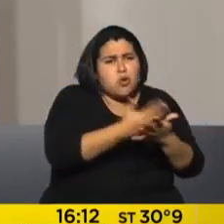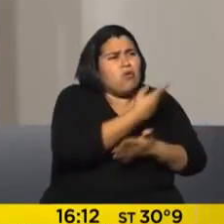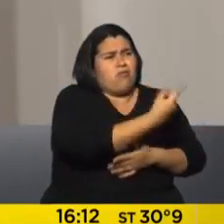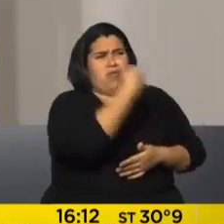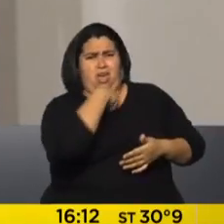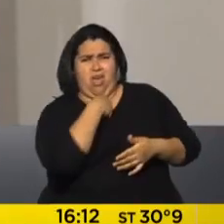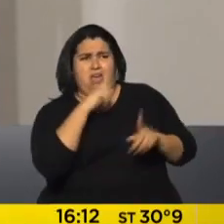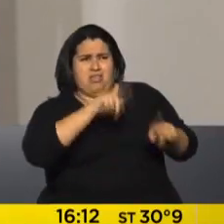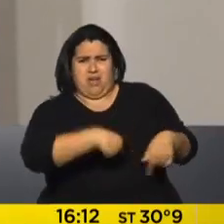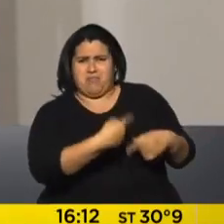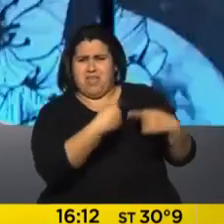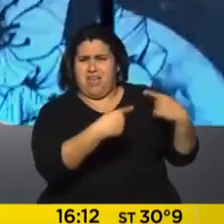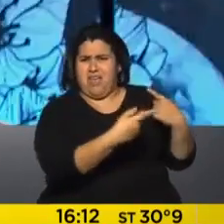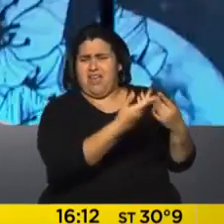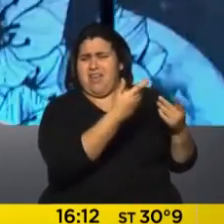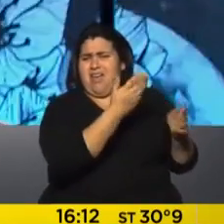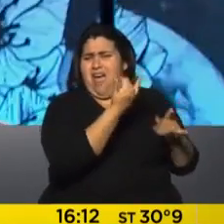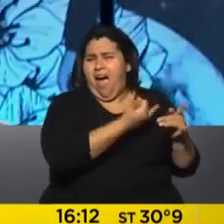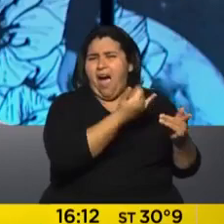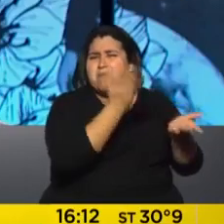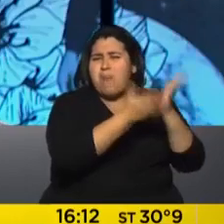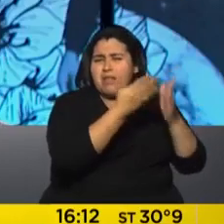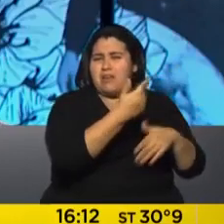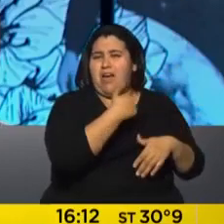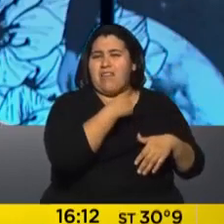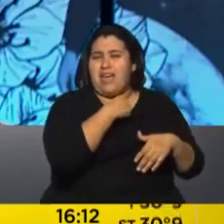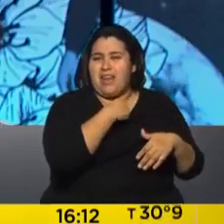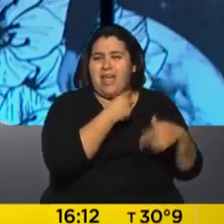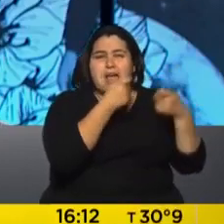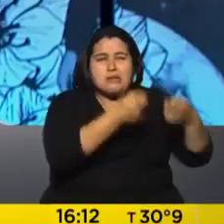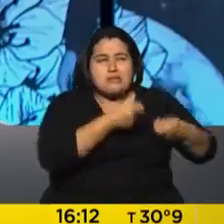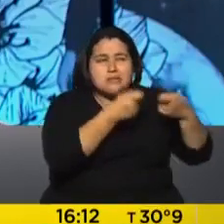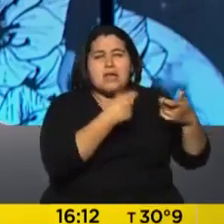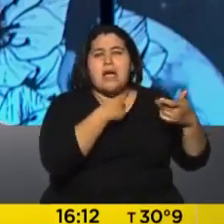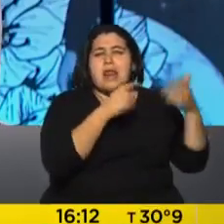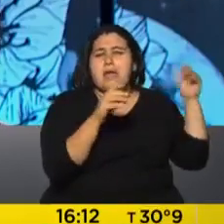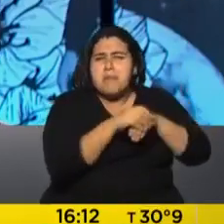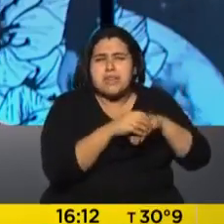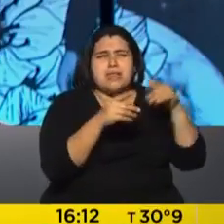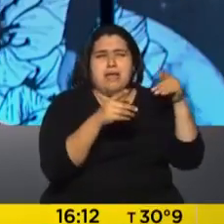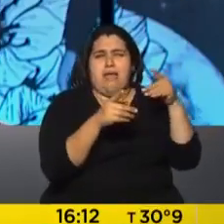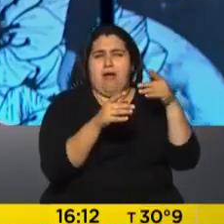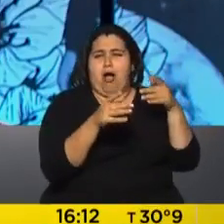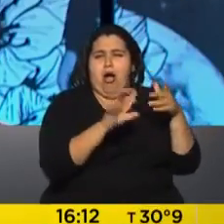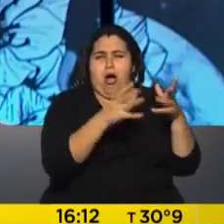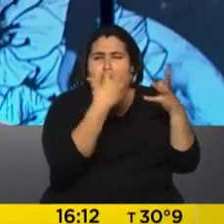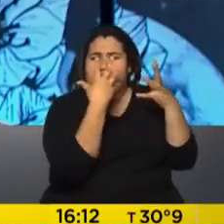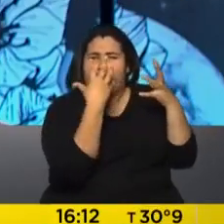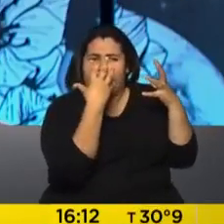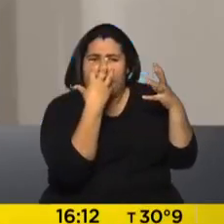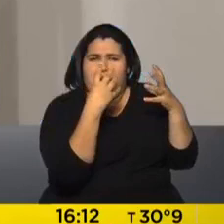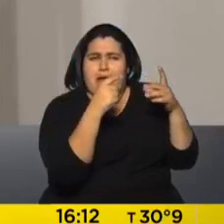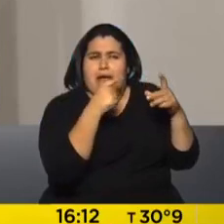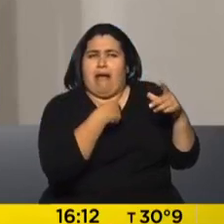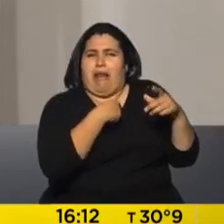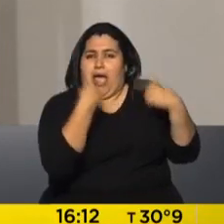hizo, como por ejemplo intentarlo todo para boicotearme, para destruirme como artista,